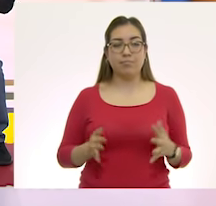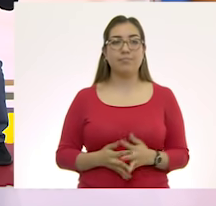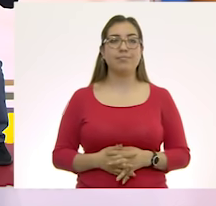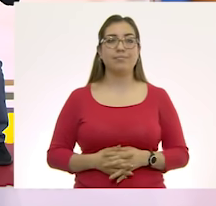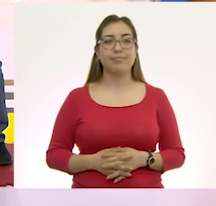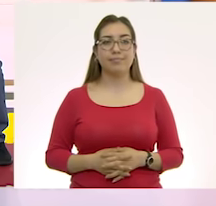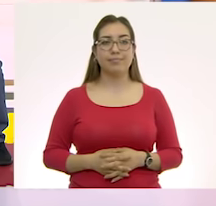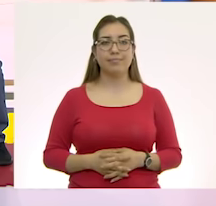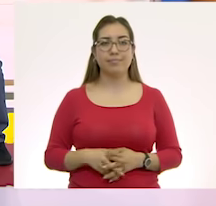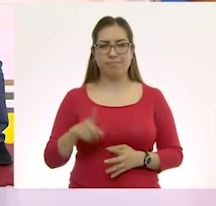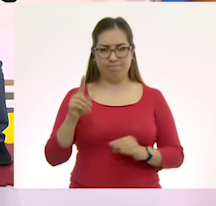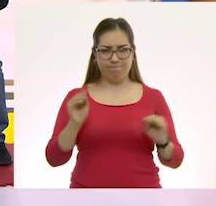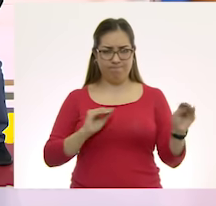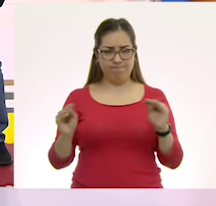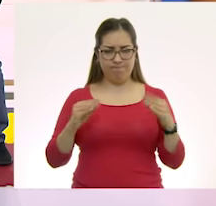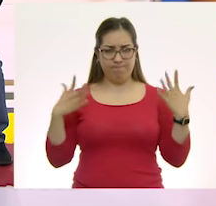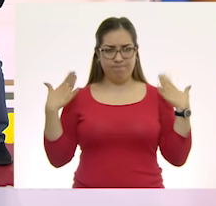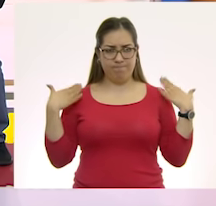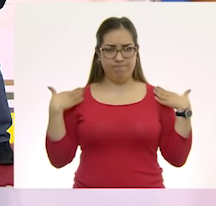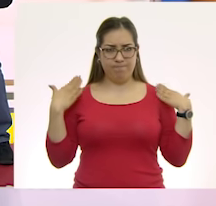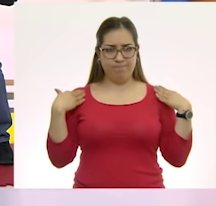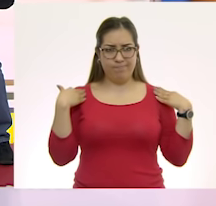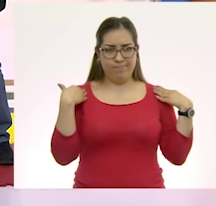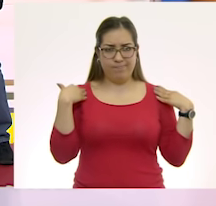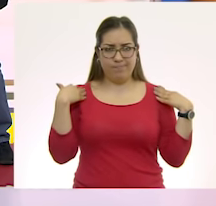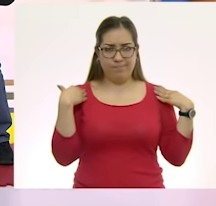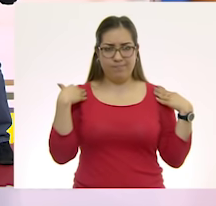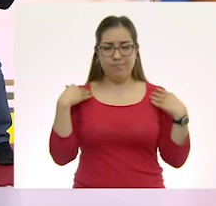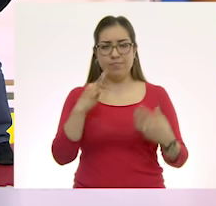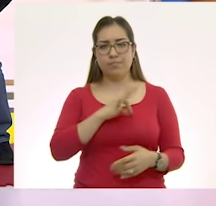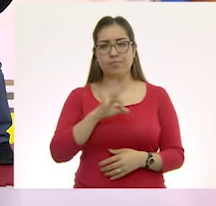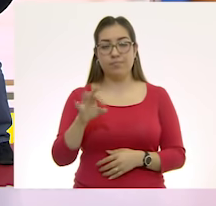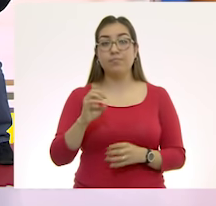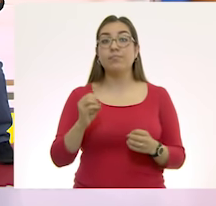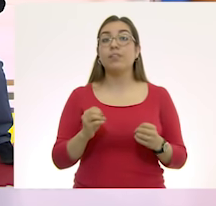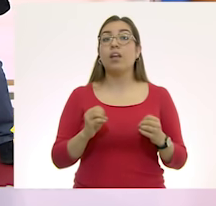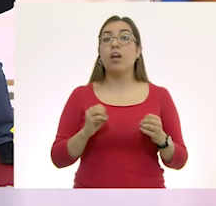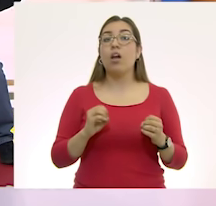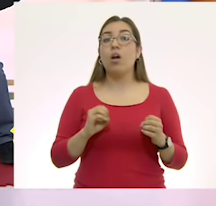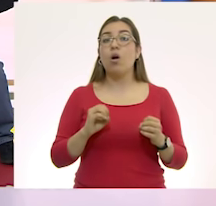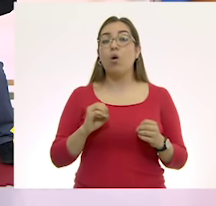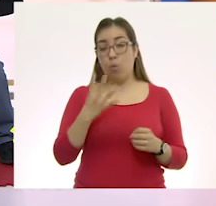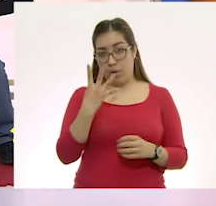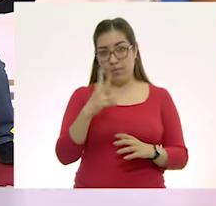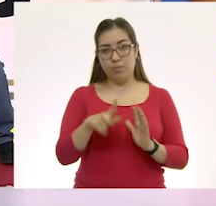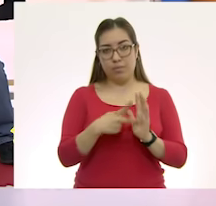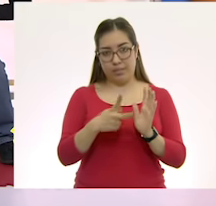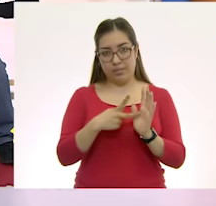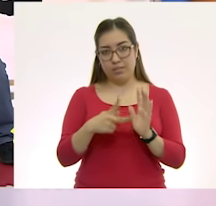1, 2, 3, 4. Traten de mover los hombros. A ver si pueden. Y ahora, cuatro tiempos hacia la izquierda.